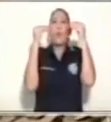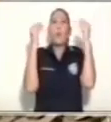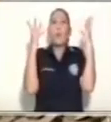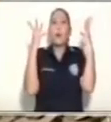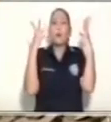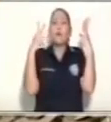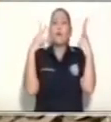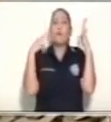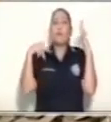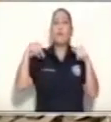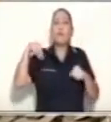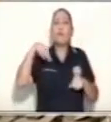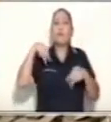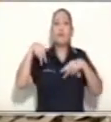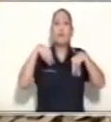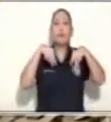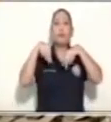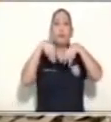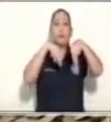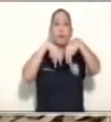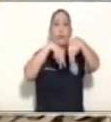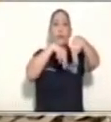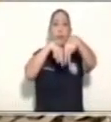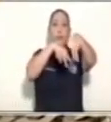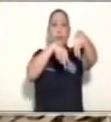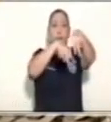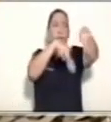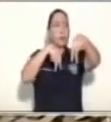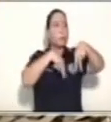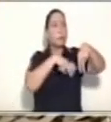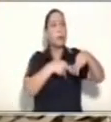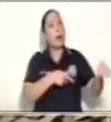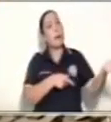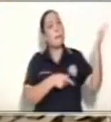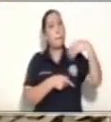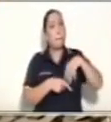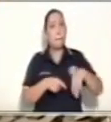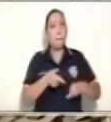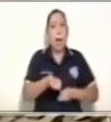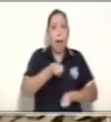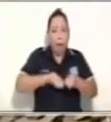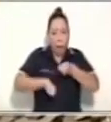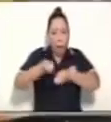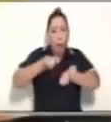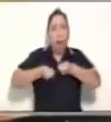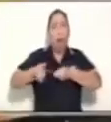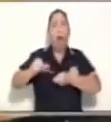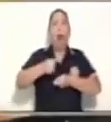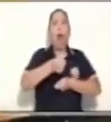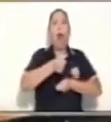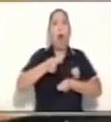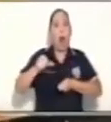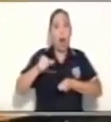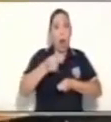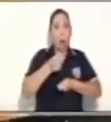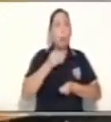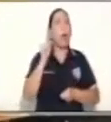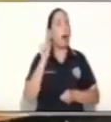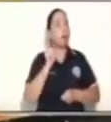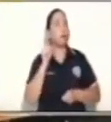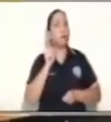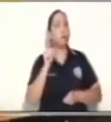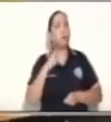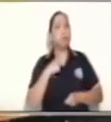abuela, que el tío Nacho y la esposa del tío Nacho les decía a ellas muy a temprana hora de la mañana que fueran